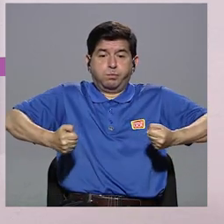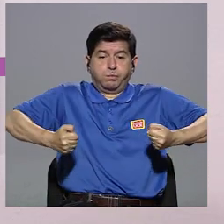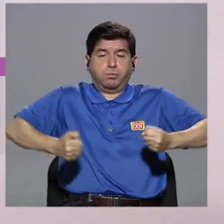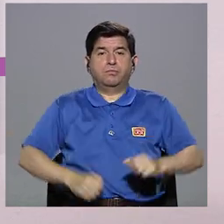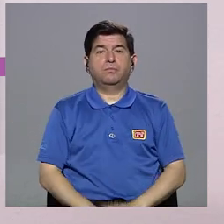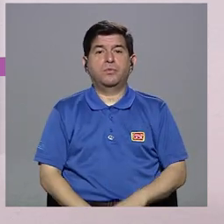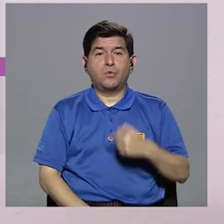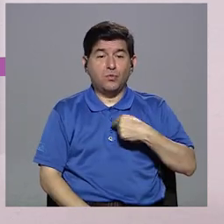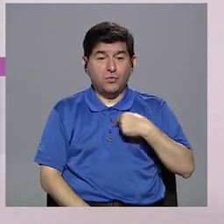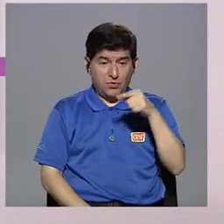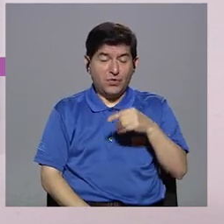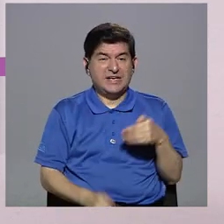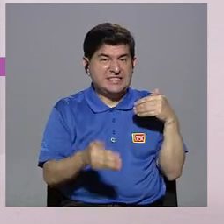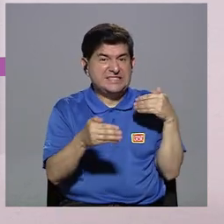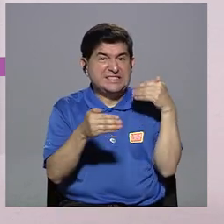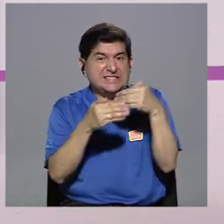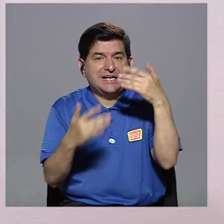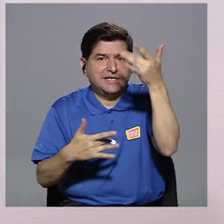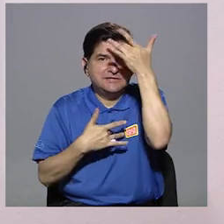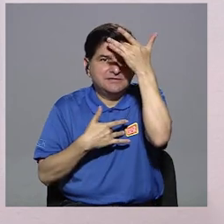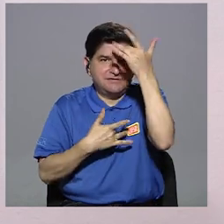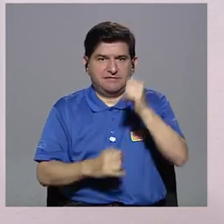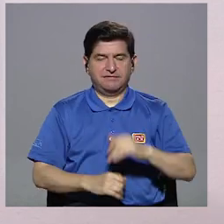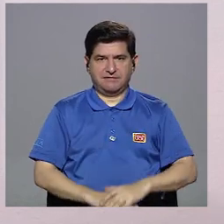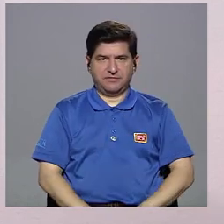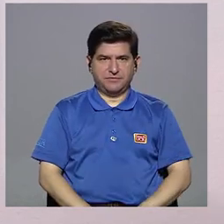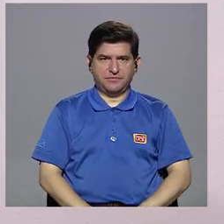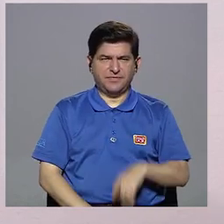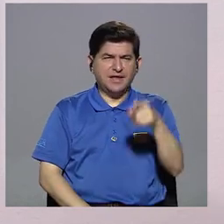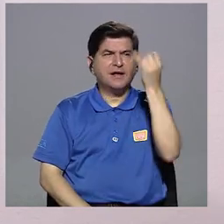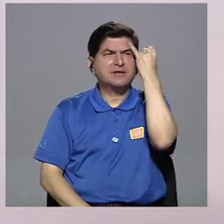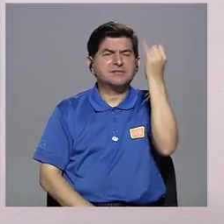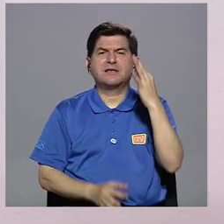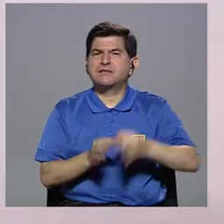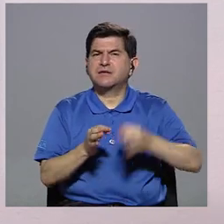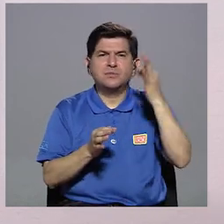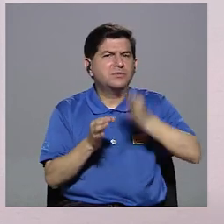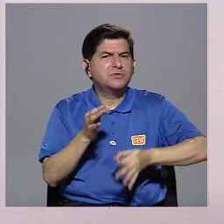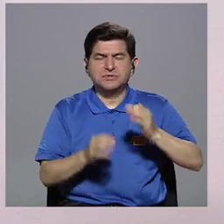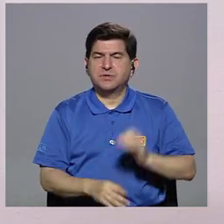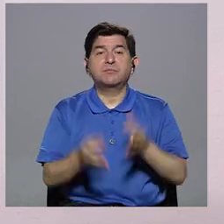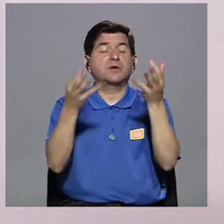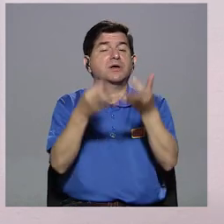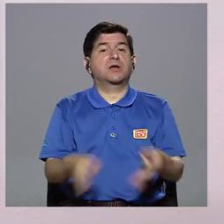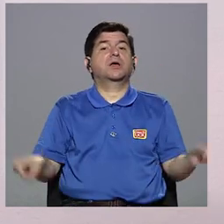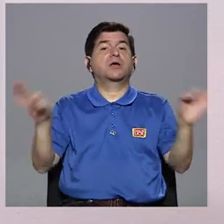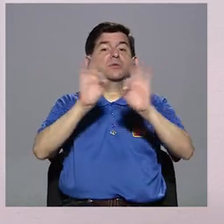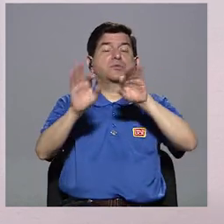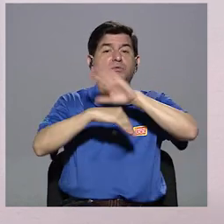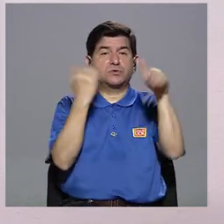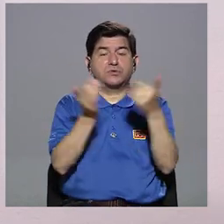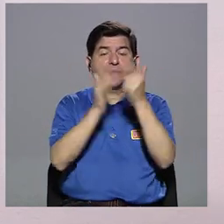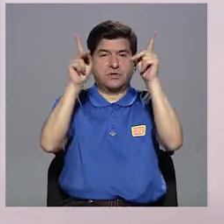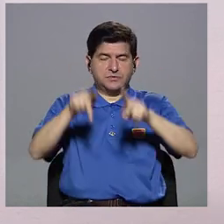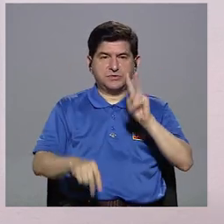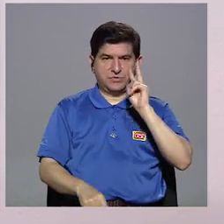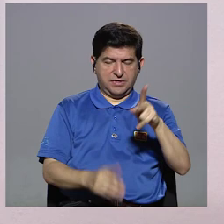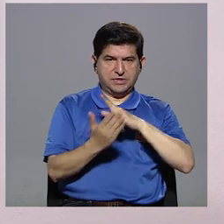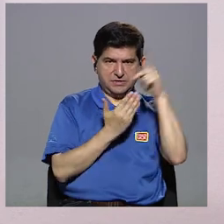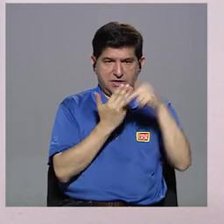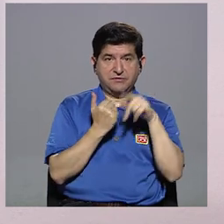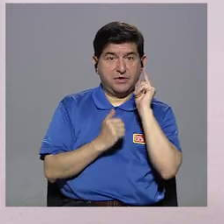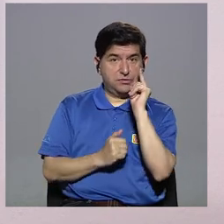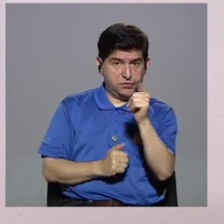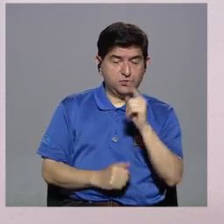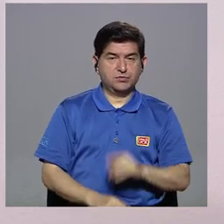uno jala la enfermedad entonces eso es un concepto muy sencillo y muy importante para todos los que nos están viendo